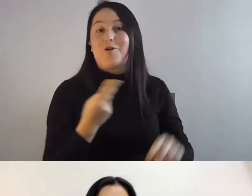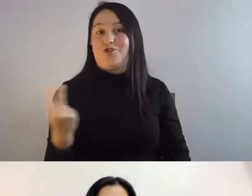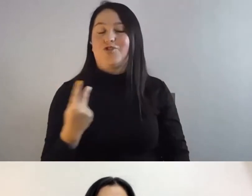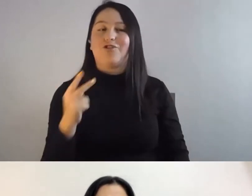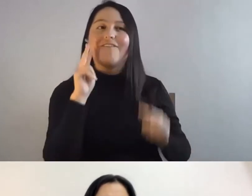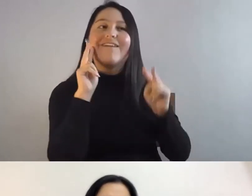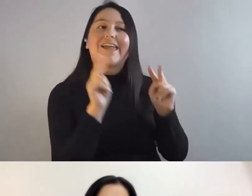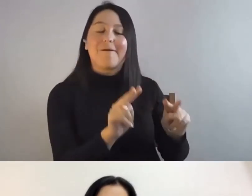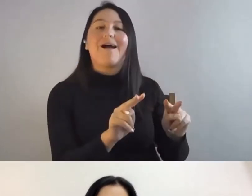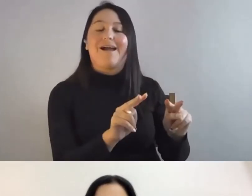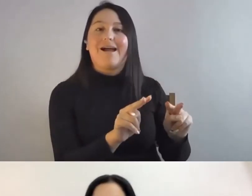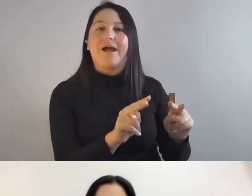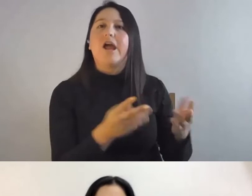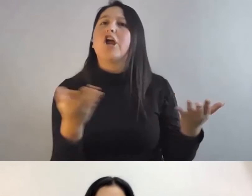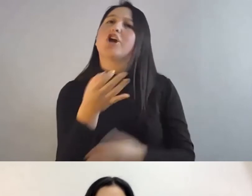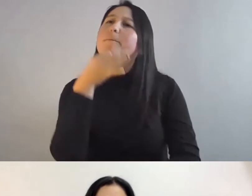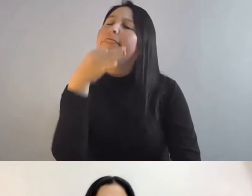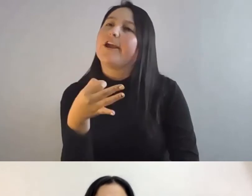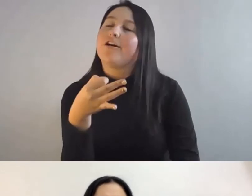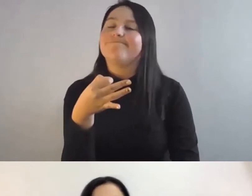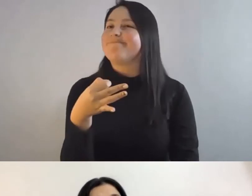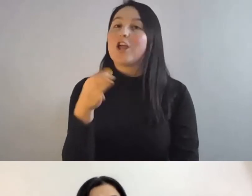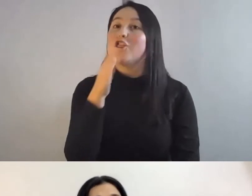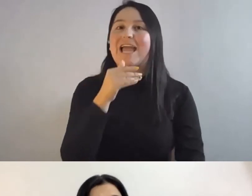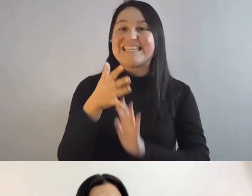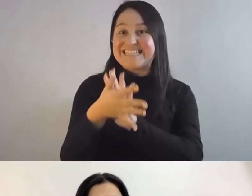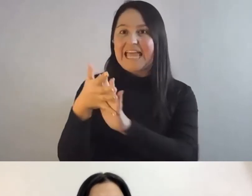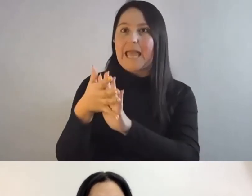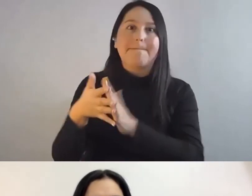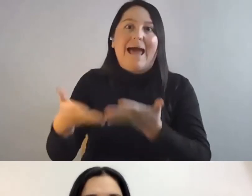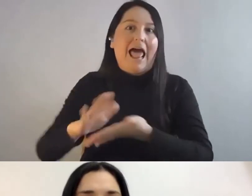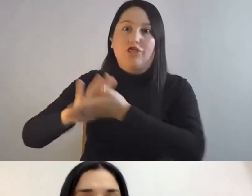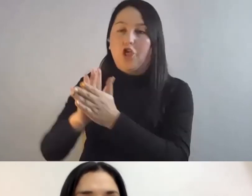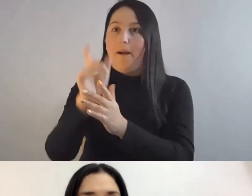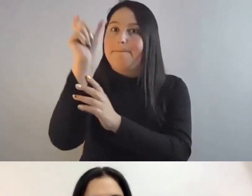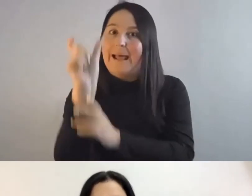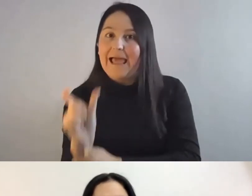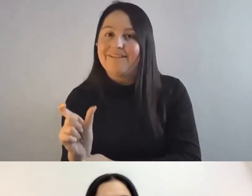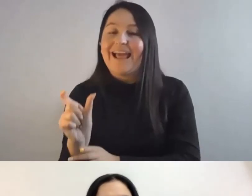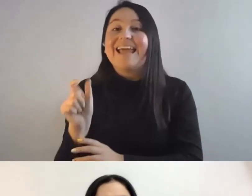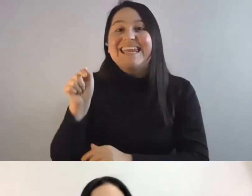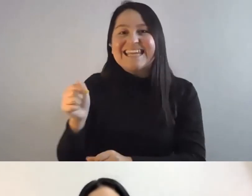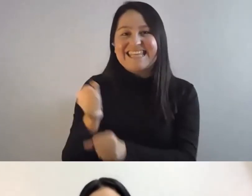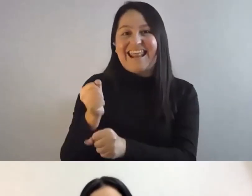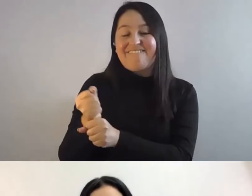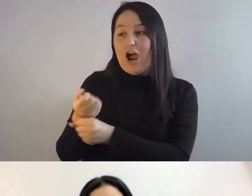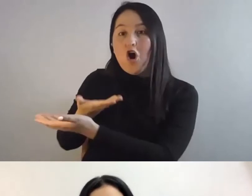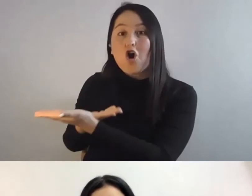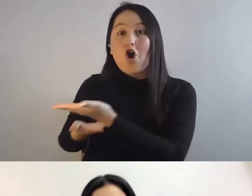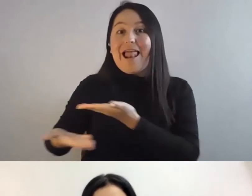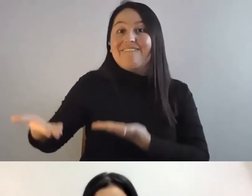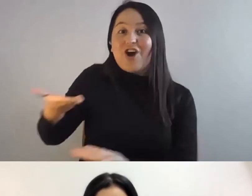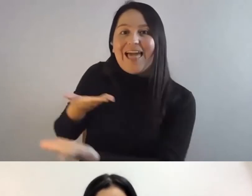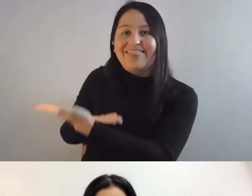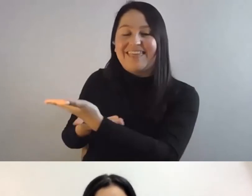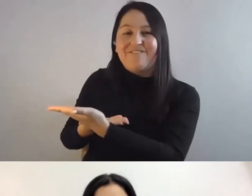la gente decía, bueno, pero ¿y cómo digo esto? Bueno, no hay una seña para todo. Entonces, claro, este trabajo colaborativo que se hace es complementar eso y adecuar al contexto